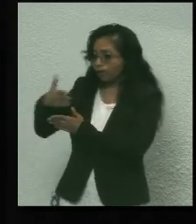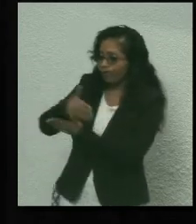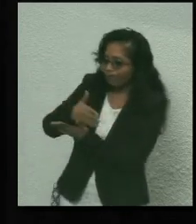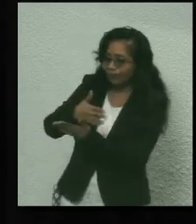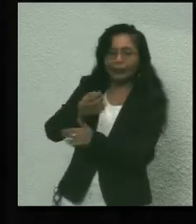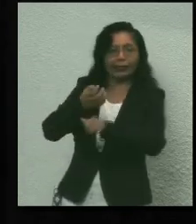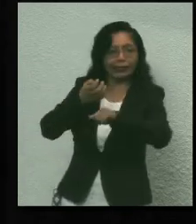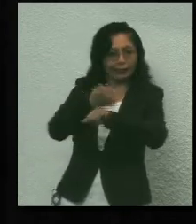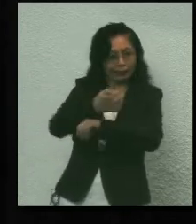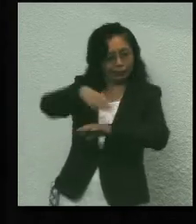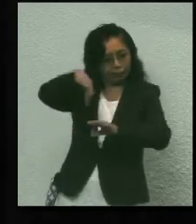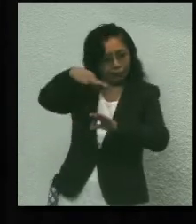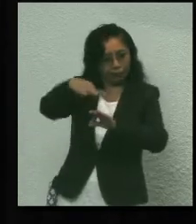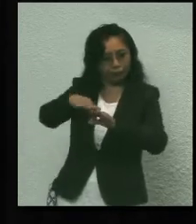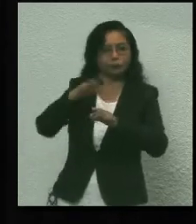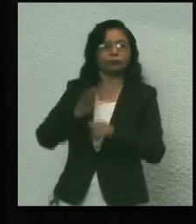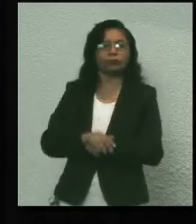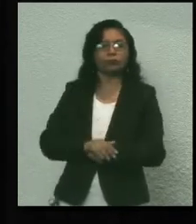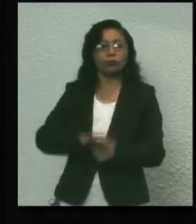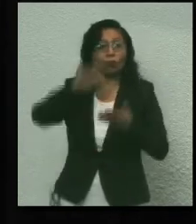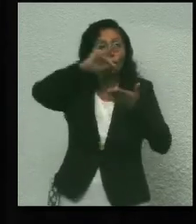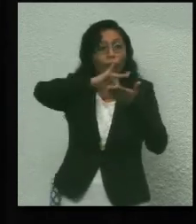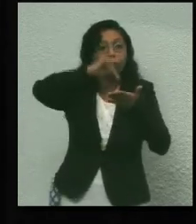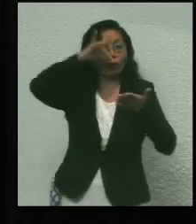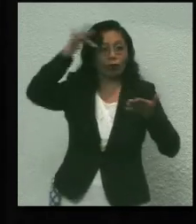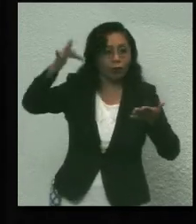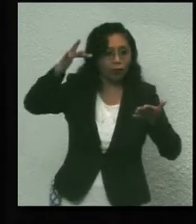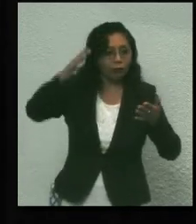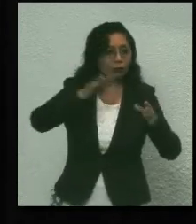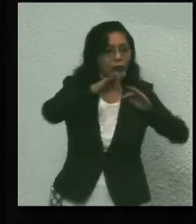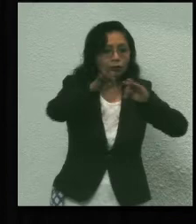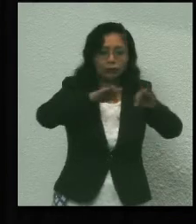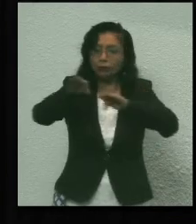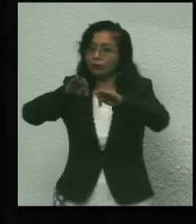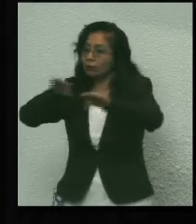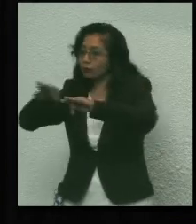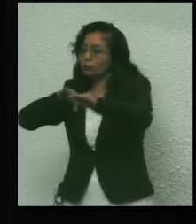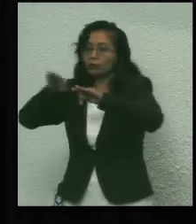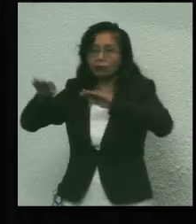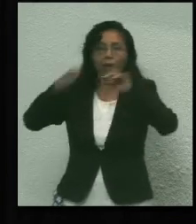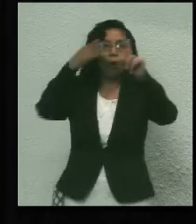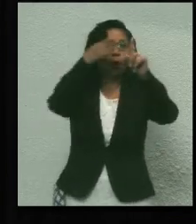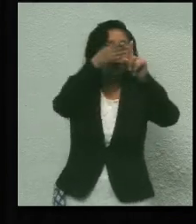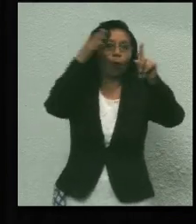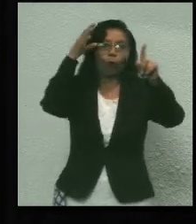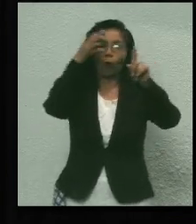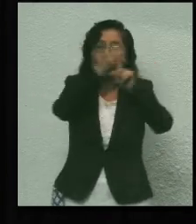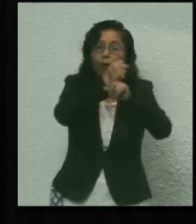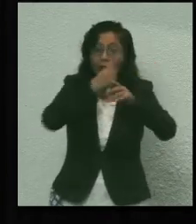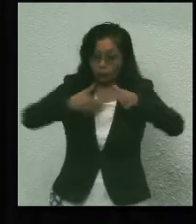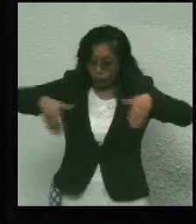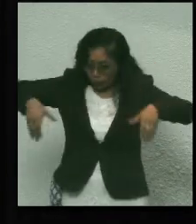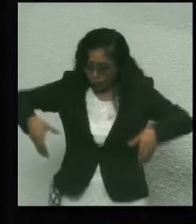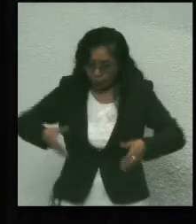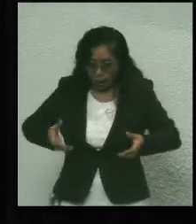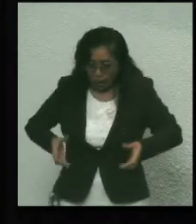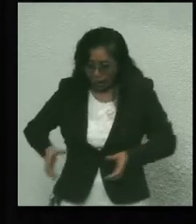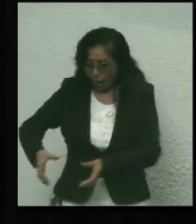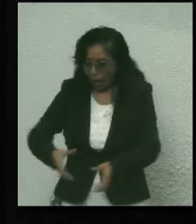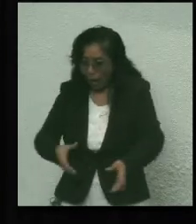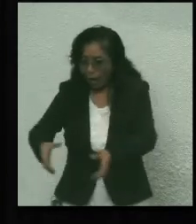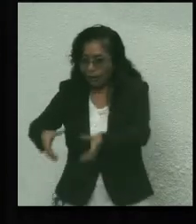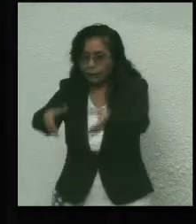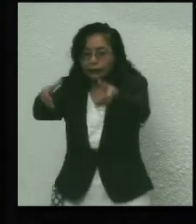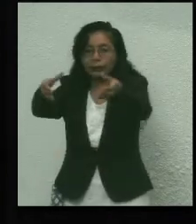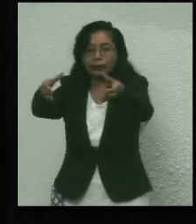constitucional. Gracias a la cooperación constante se han logrado las carreteras que hoy llegan